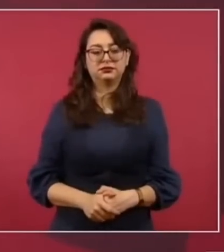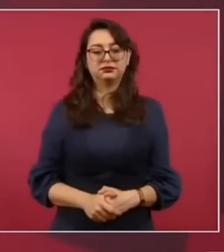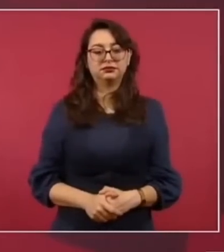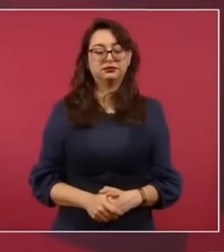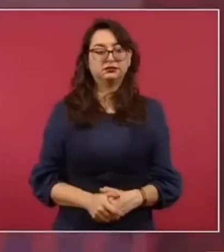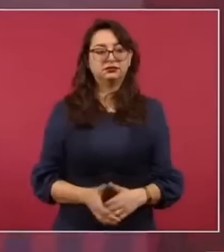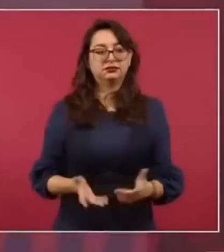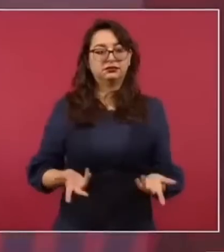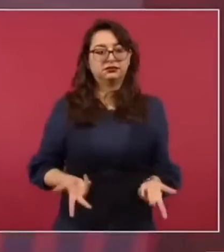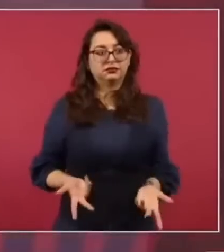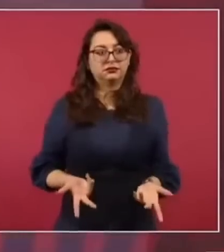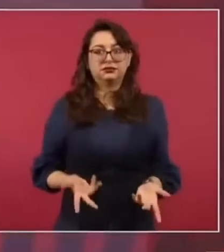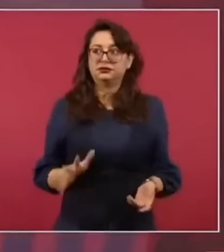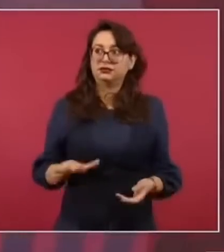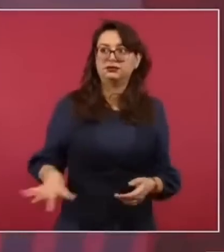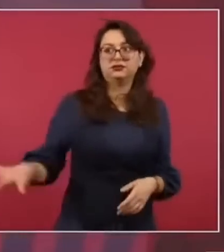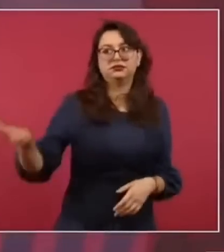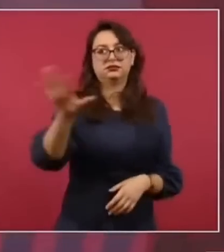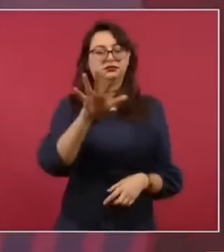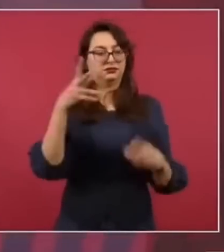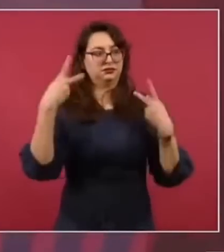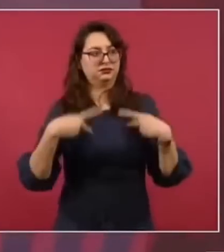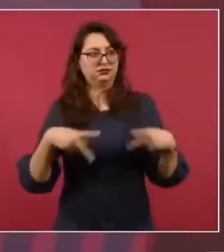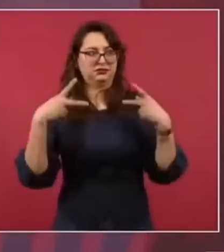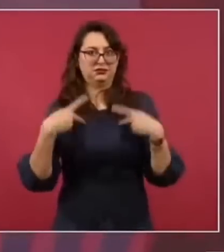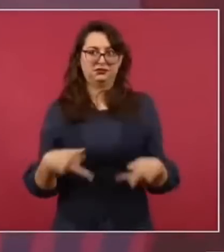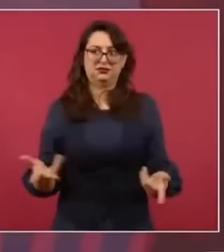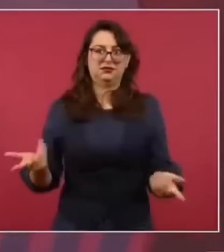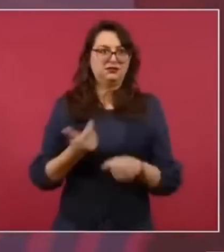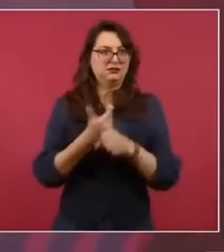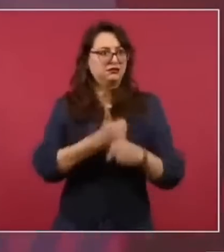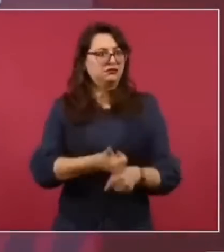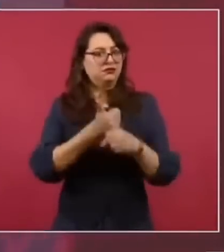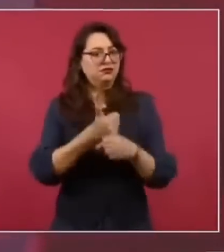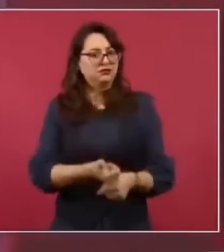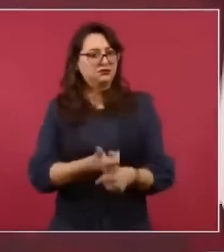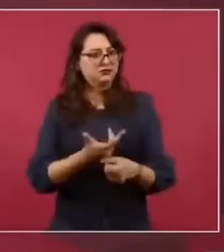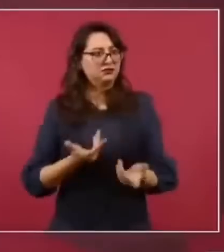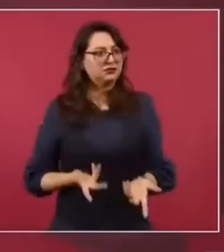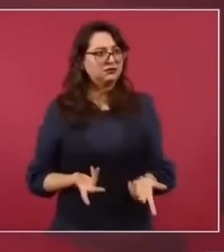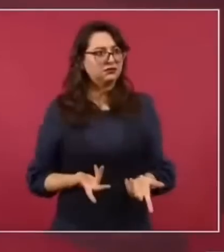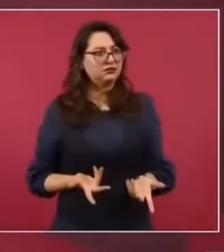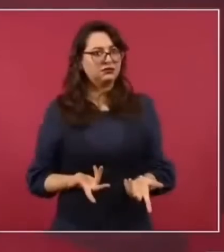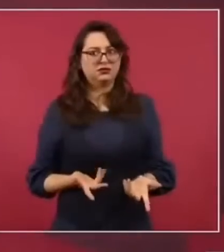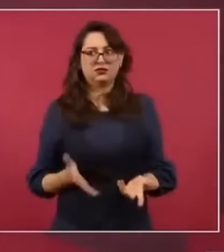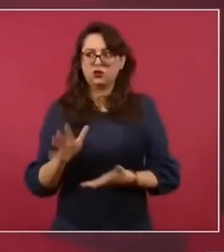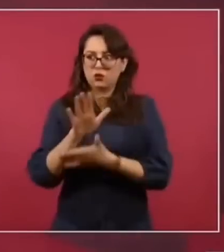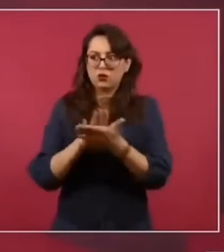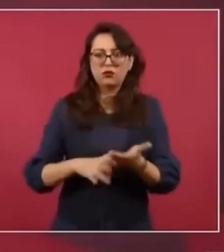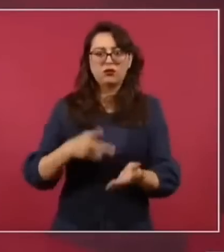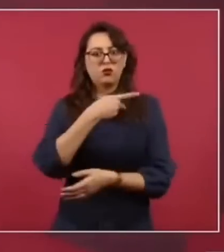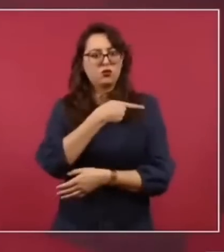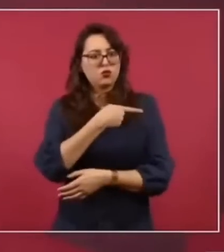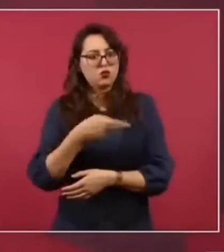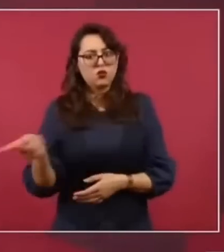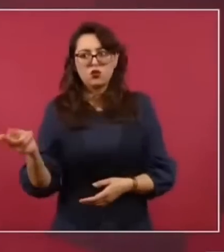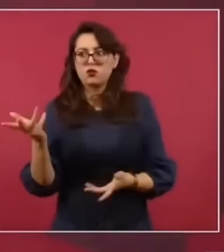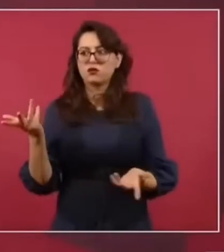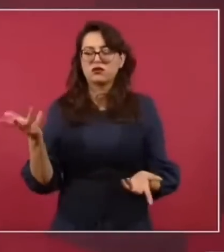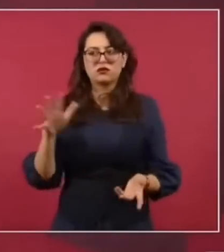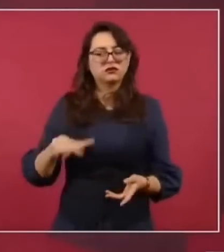Digo, porque va a afectar mucho el aumento del IVA a la gente humilde. Ese